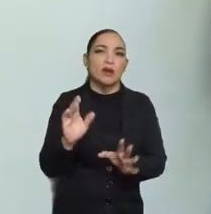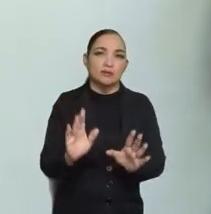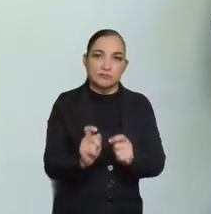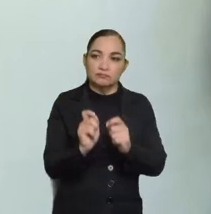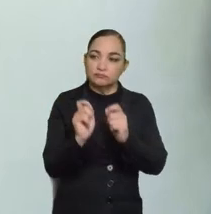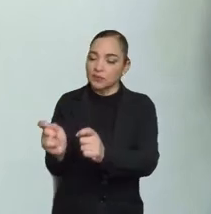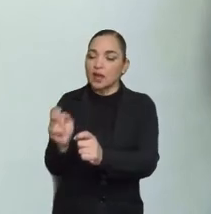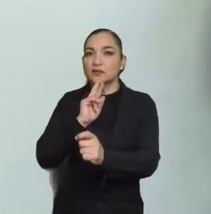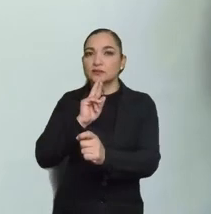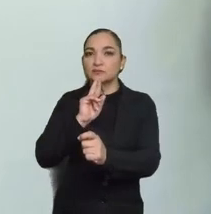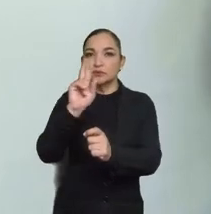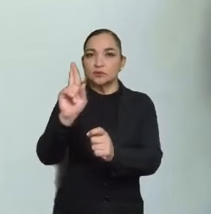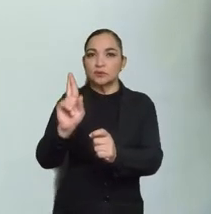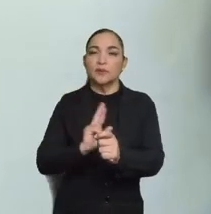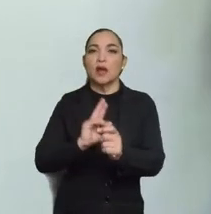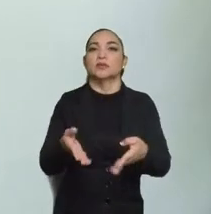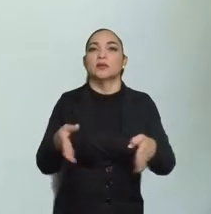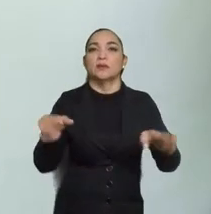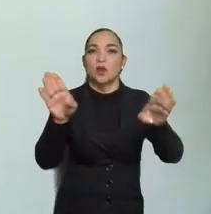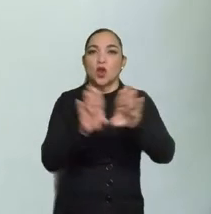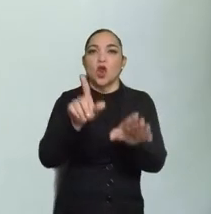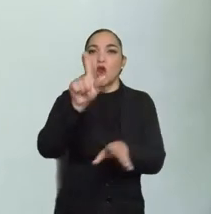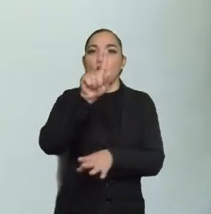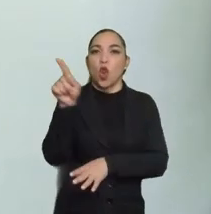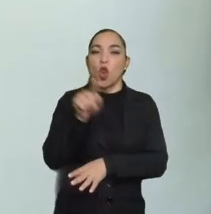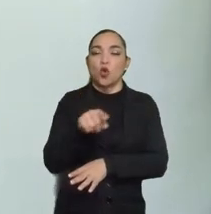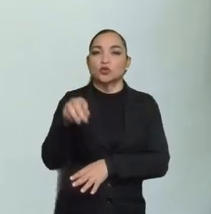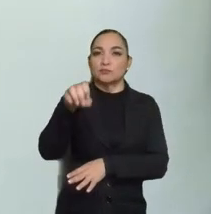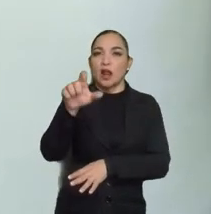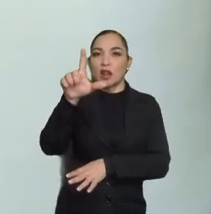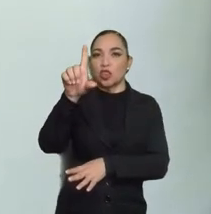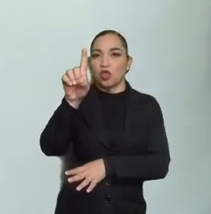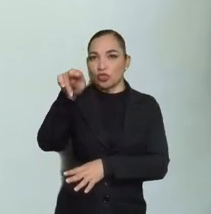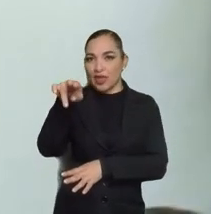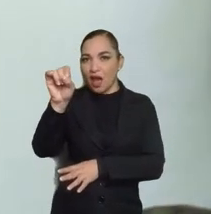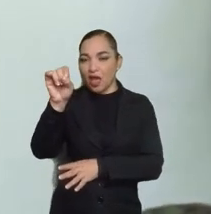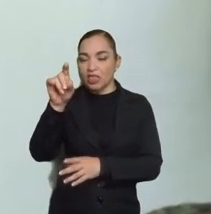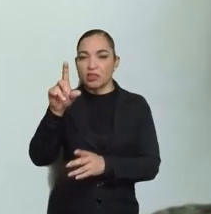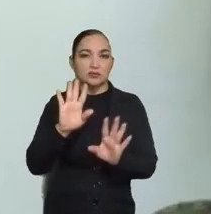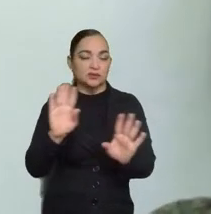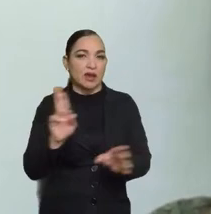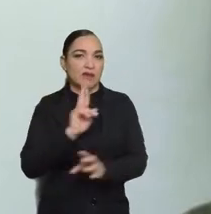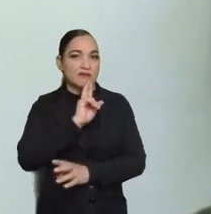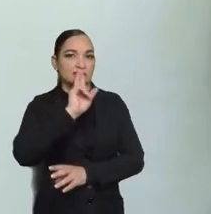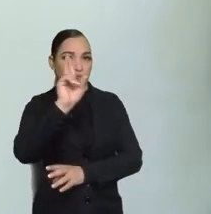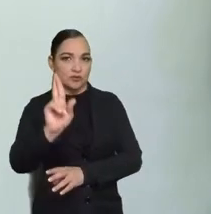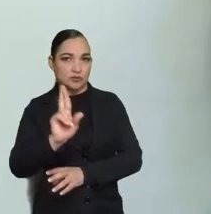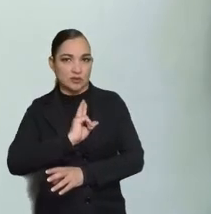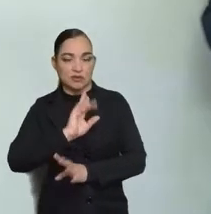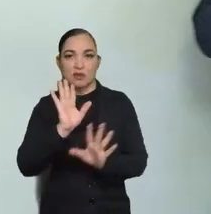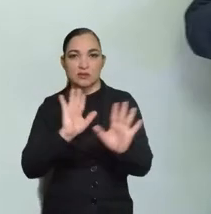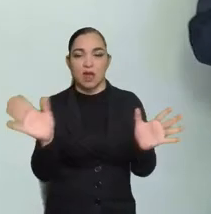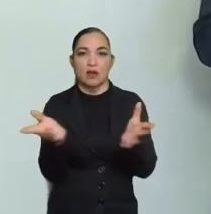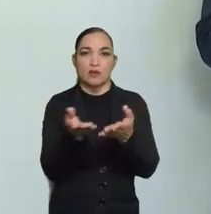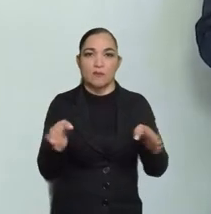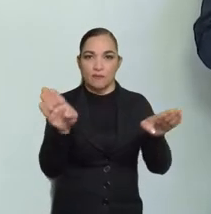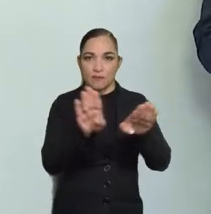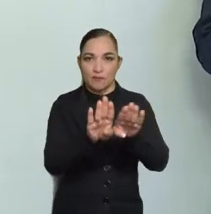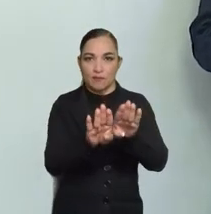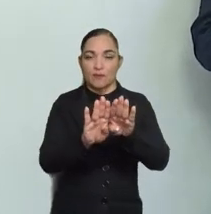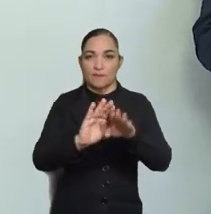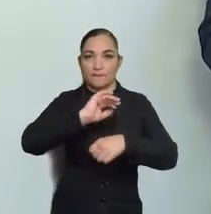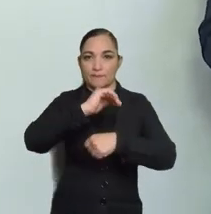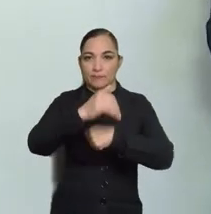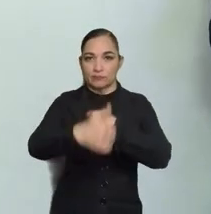respondida. Cerramos entonces con Luz Maldonado de los Noticieristas. Luz. También ya quedó respondida. Entonces ya concluiríamos esta.